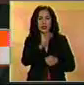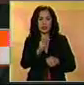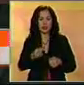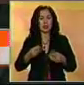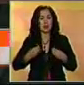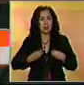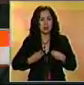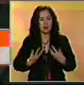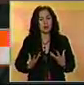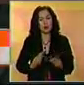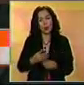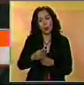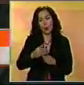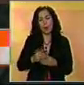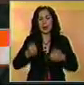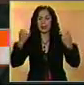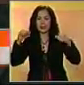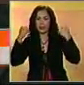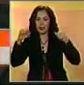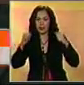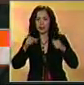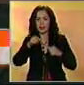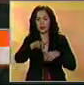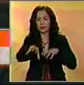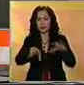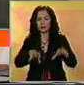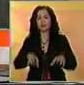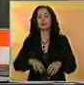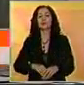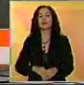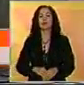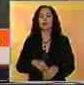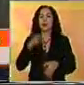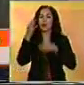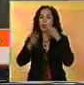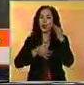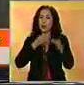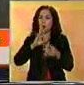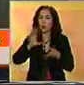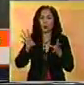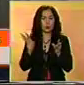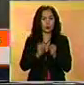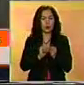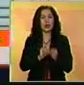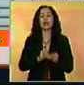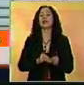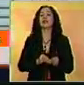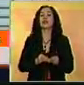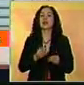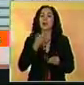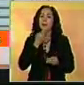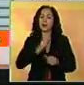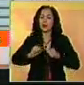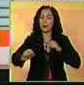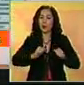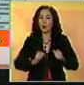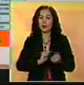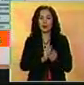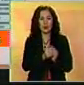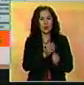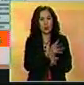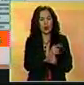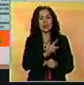viven, conviven, entrenan en esa región. Explicó que del total de solicitudes realizadas para la movilización de los